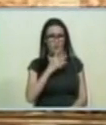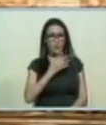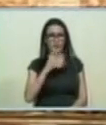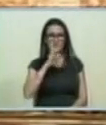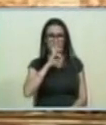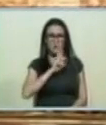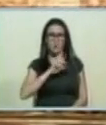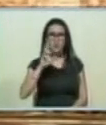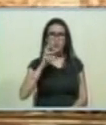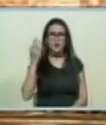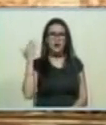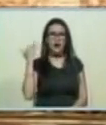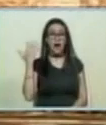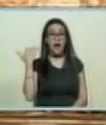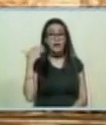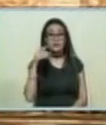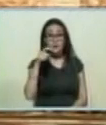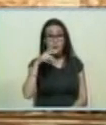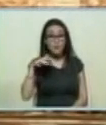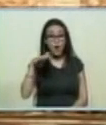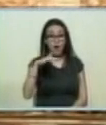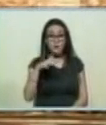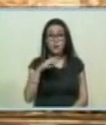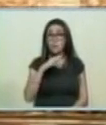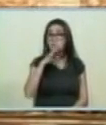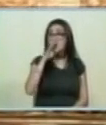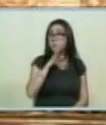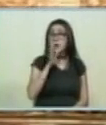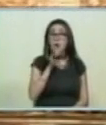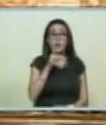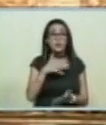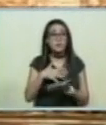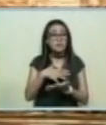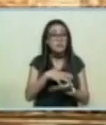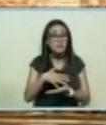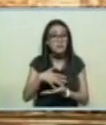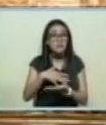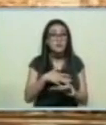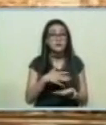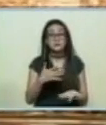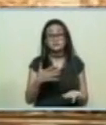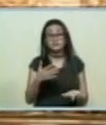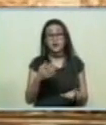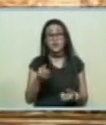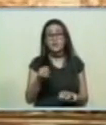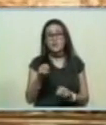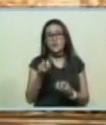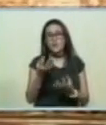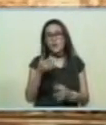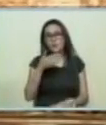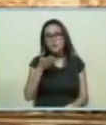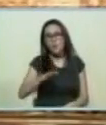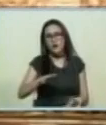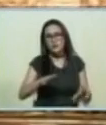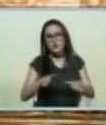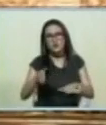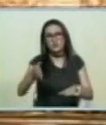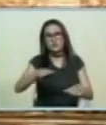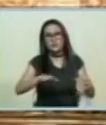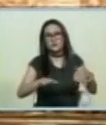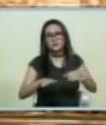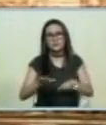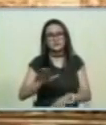el pueblo estaba huérfano, abandonado. Bueno, quién sabe cuántos muertos tendríamos. Cuántos muertos